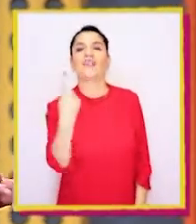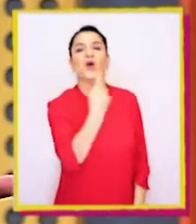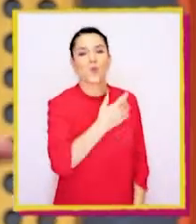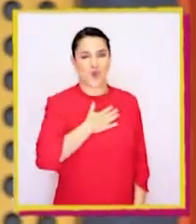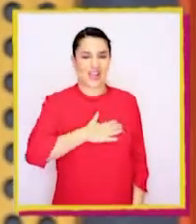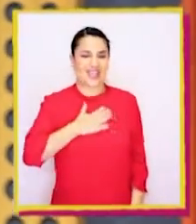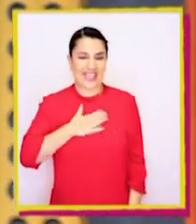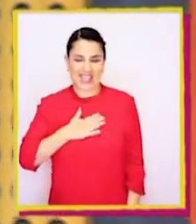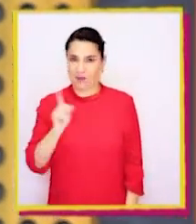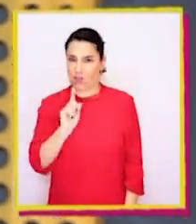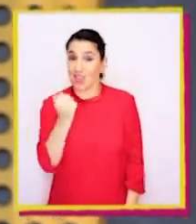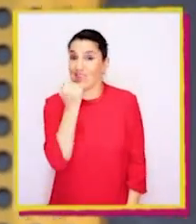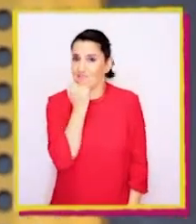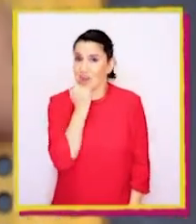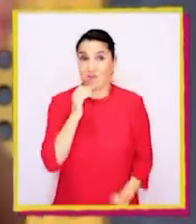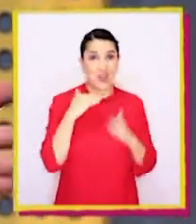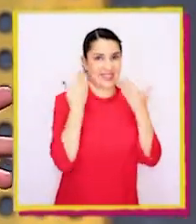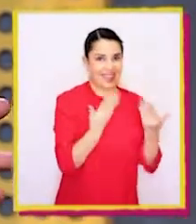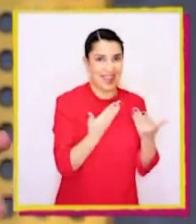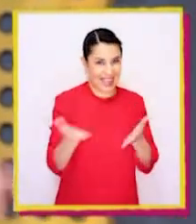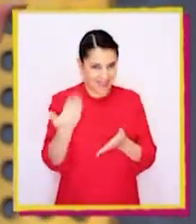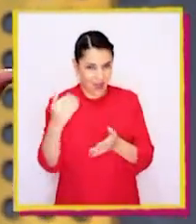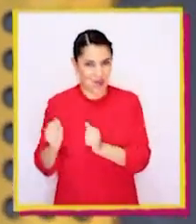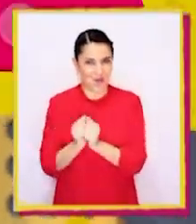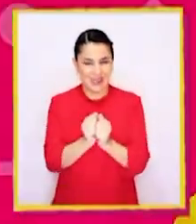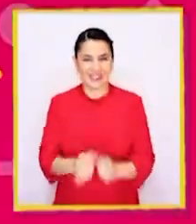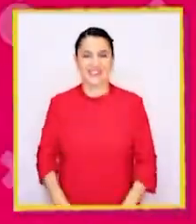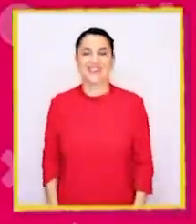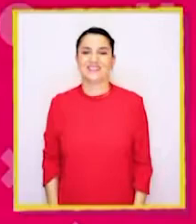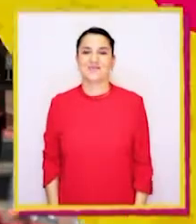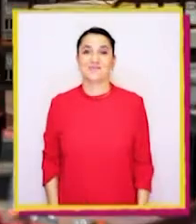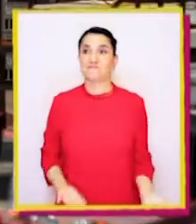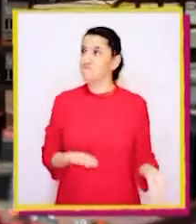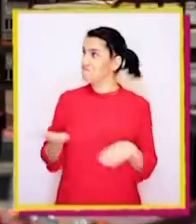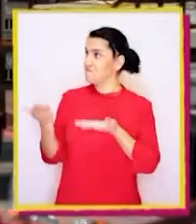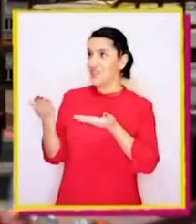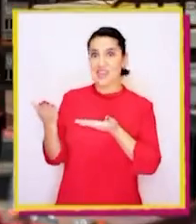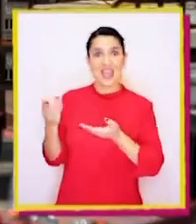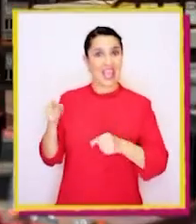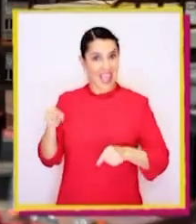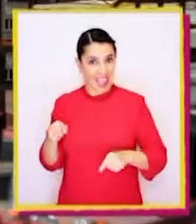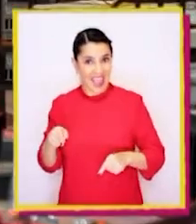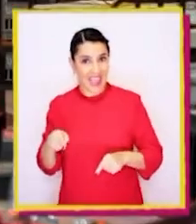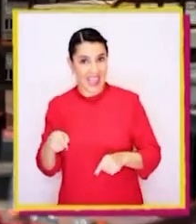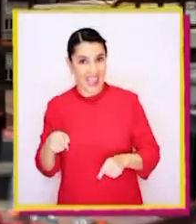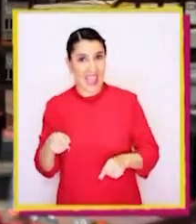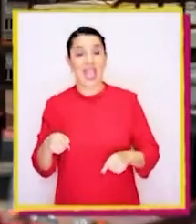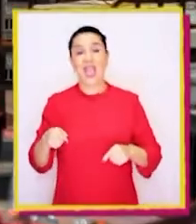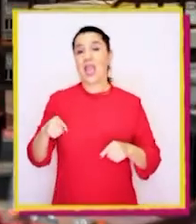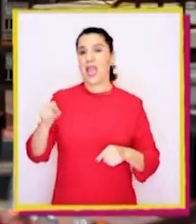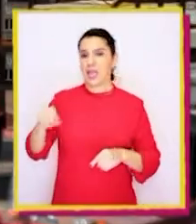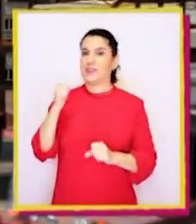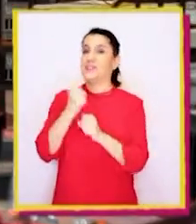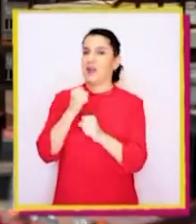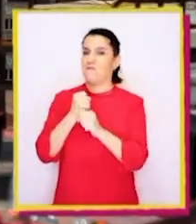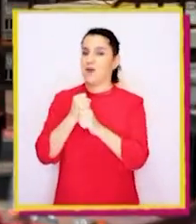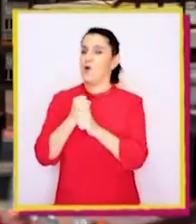cada cliente para no equivocarme cuando los entregue. ¿Me acompañan? ¡Vamos! ¡Aquí estamos! Esta es la pizzería en la que